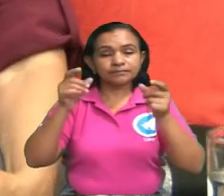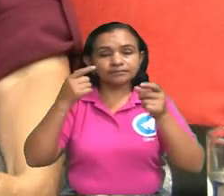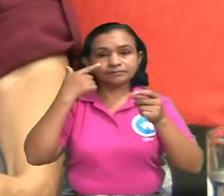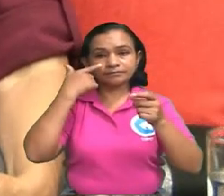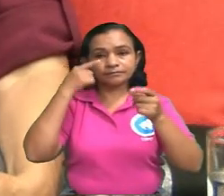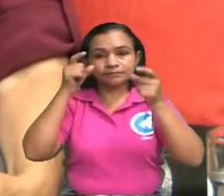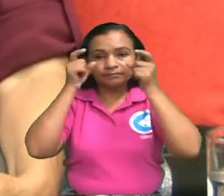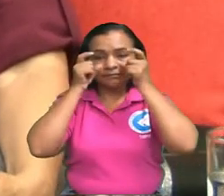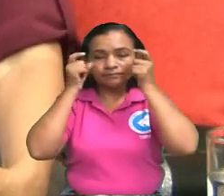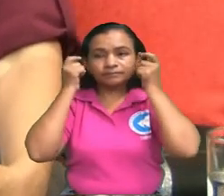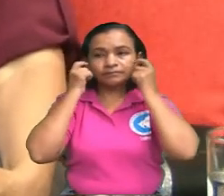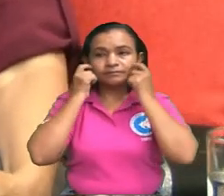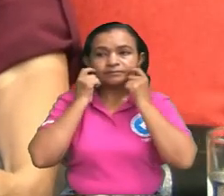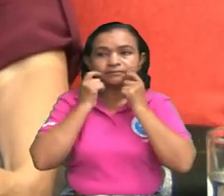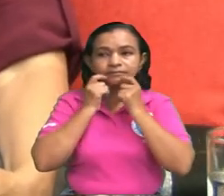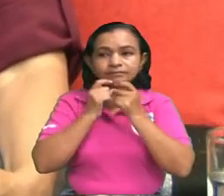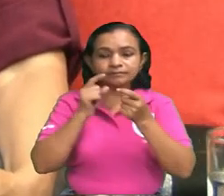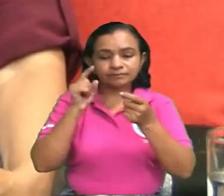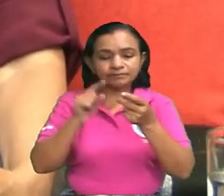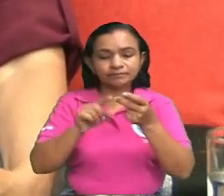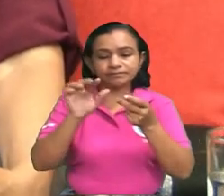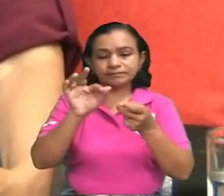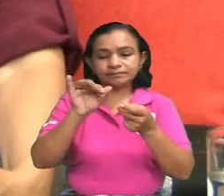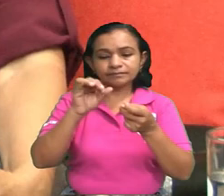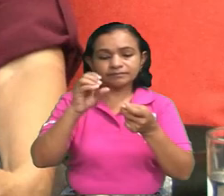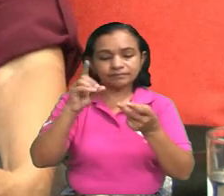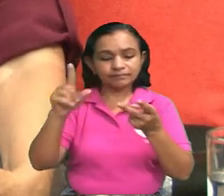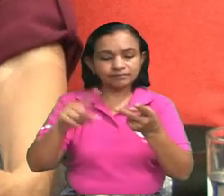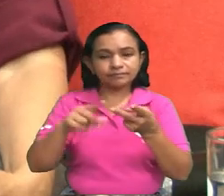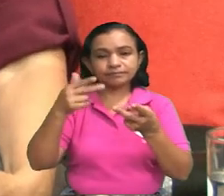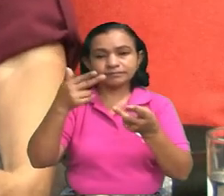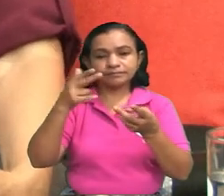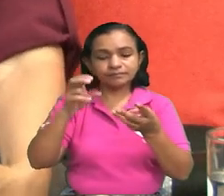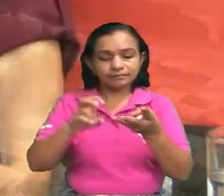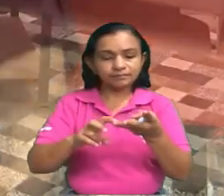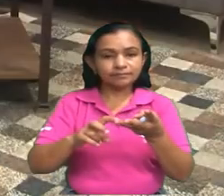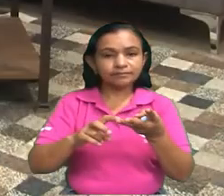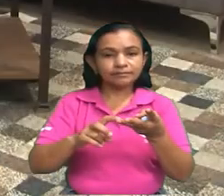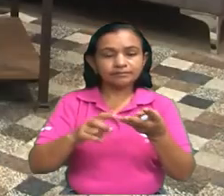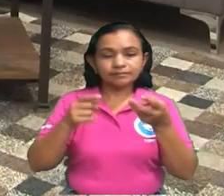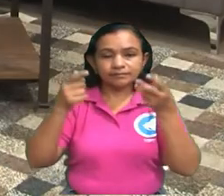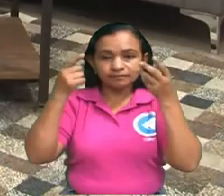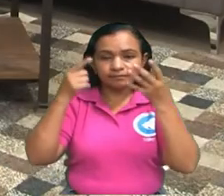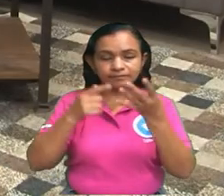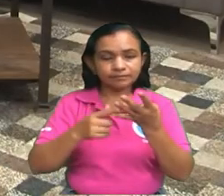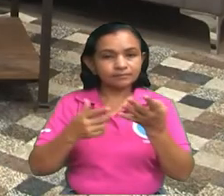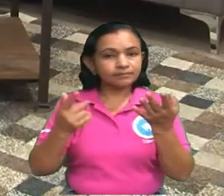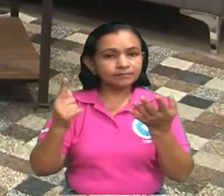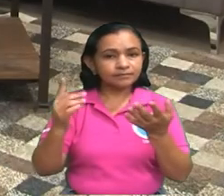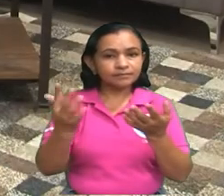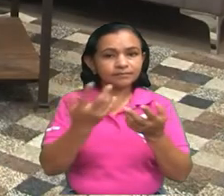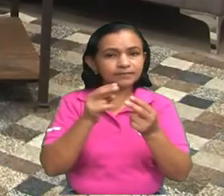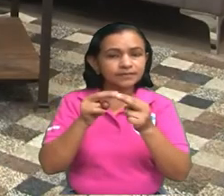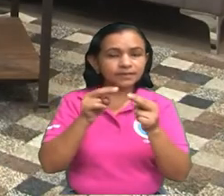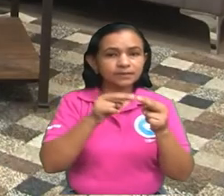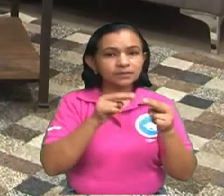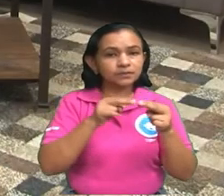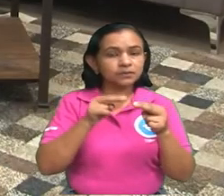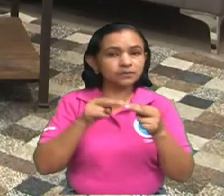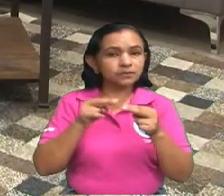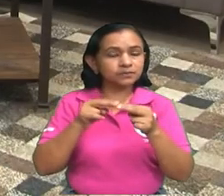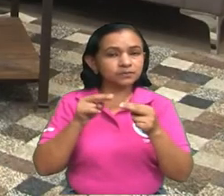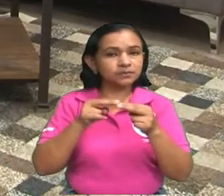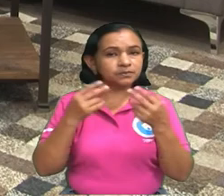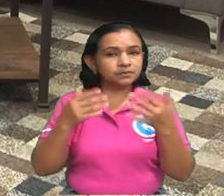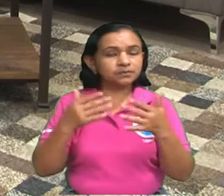Fonseca también. Compartió con el comandante Fidel Castro, con el comandante Che Guevara, con el comandante Hugo Chávez, ¿no? Bueno, un hombre de